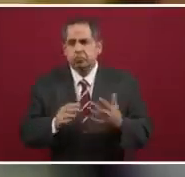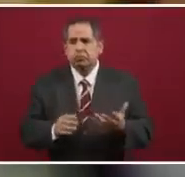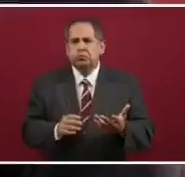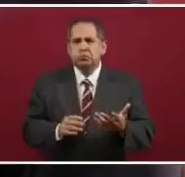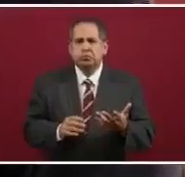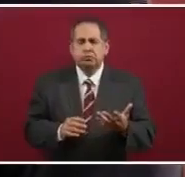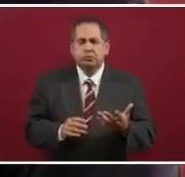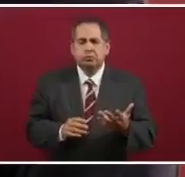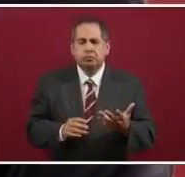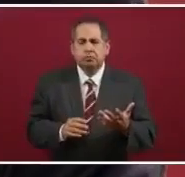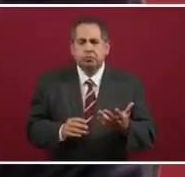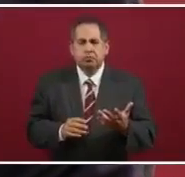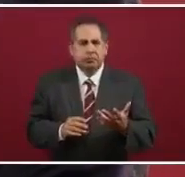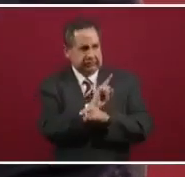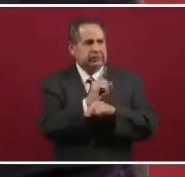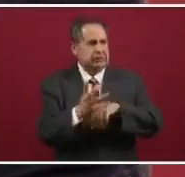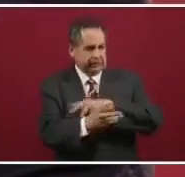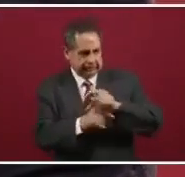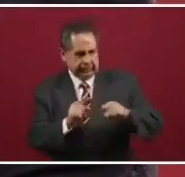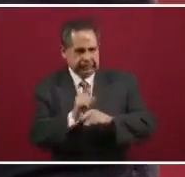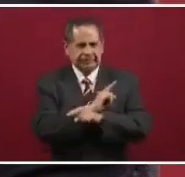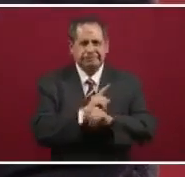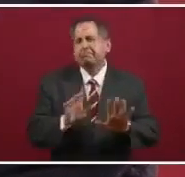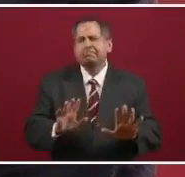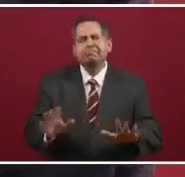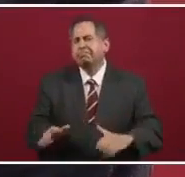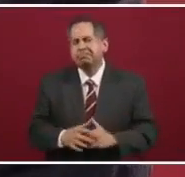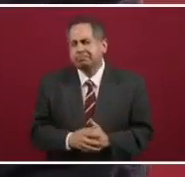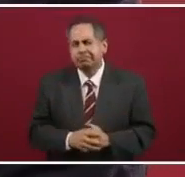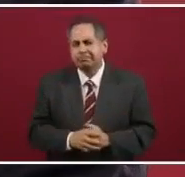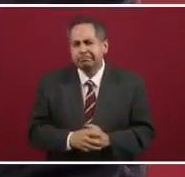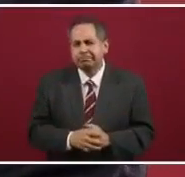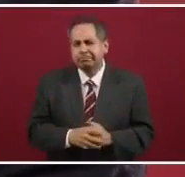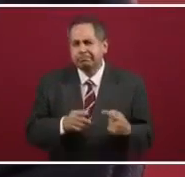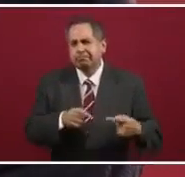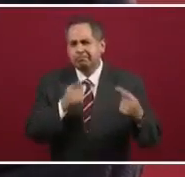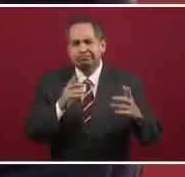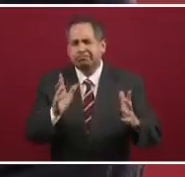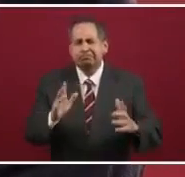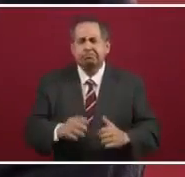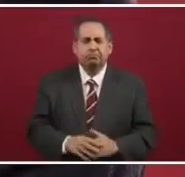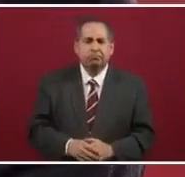aplicáramos el diente por diente, no quisiéramos el ojo por ojo.